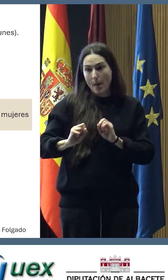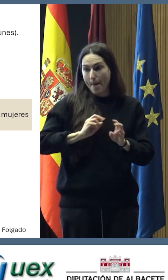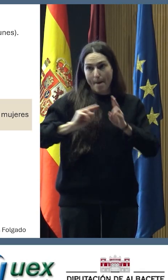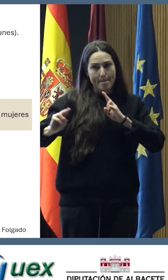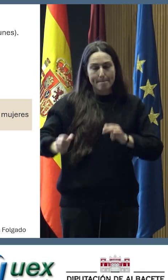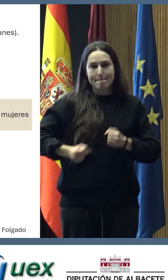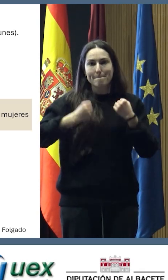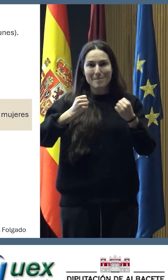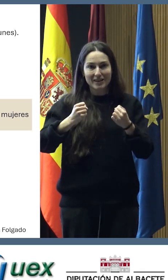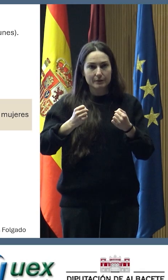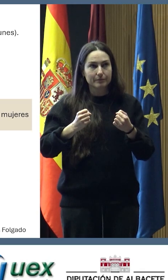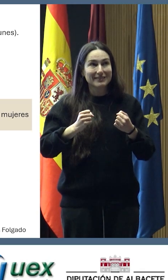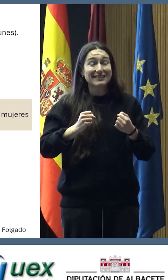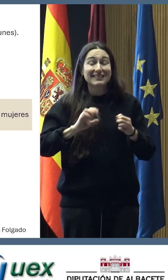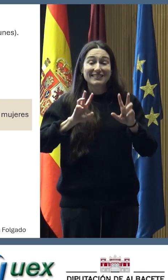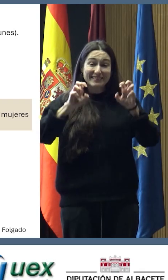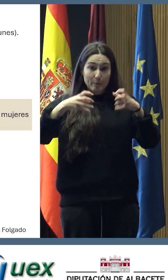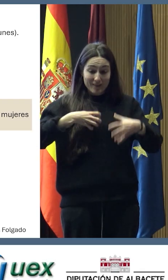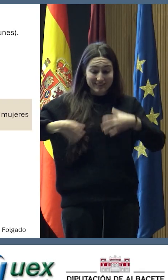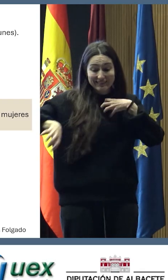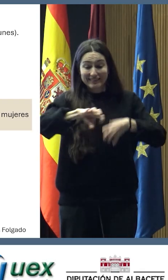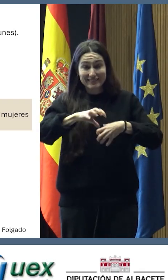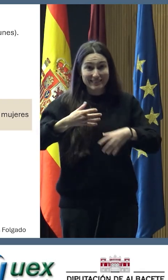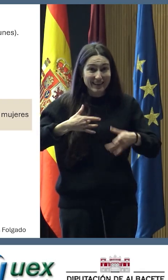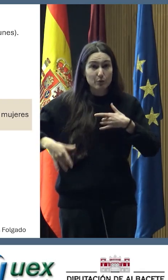de rechazo en trasplantes.